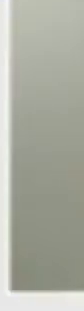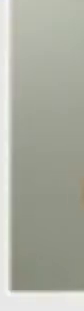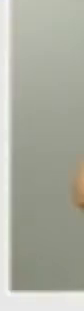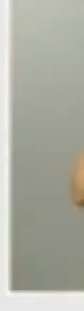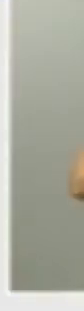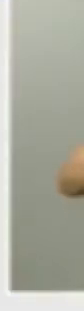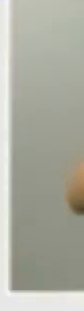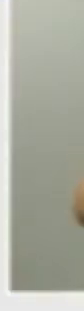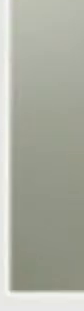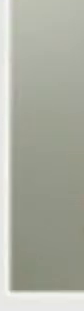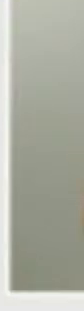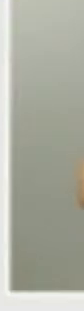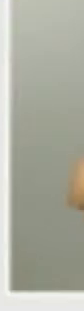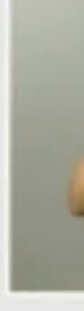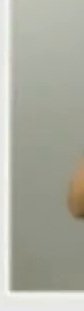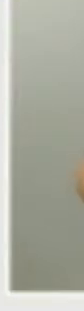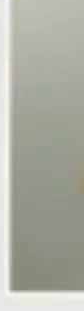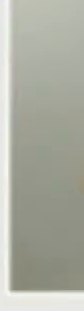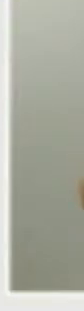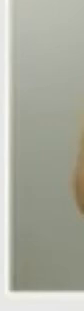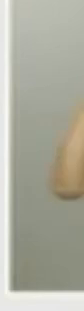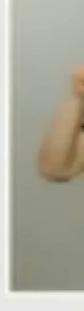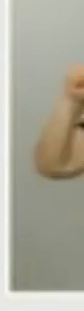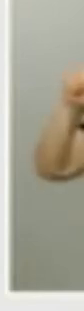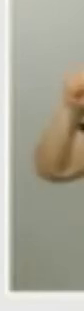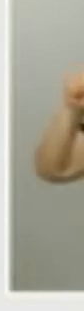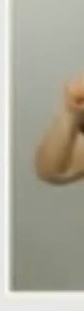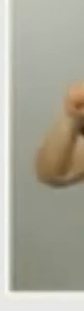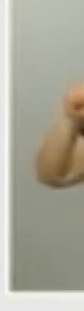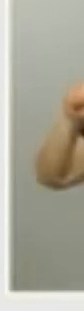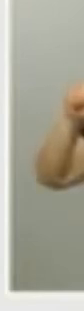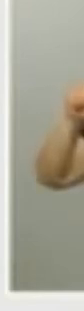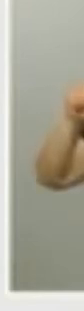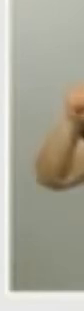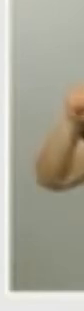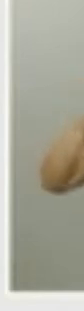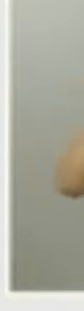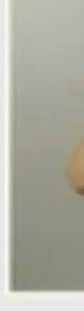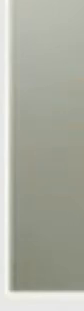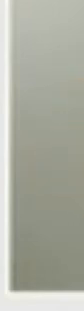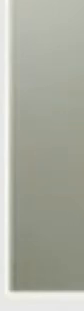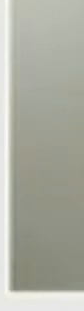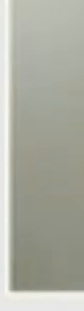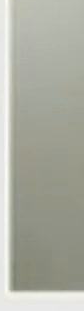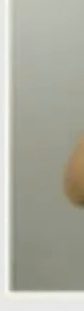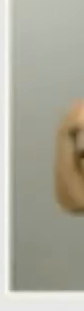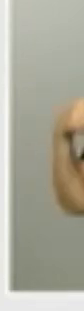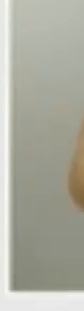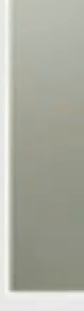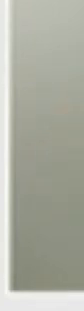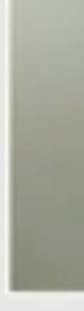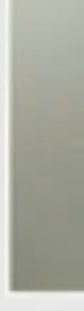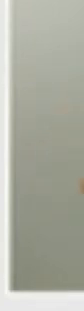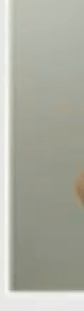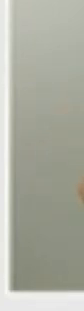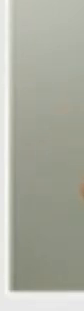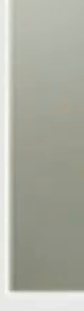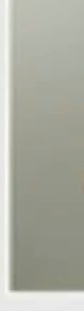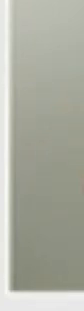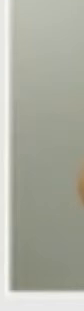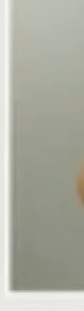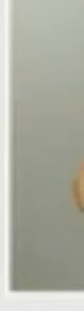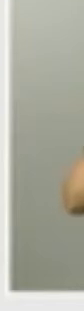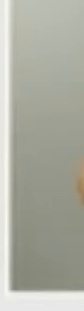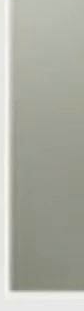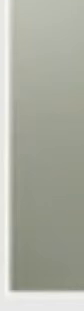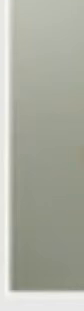es la tabla. Aquí vemos en este gráfico es la distribución de la renta en España, que tiene, digamos, un ingreso mediano